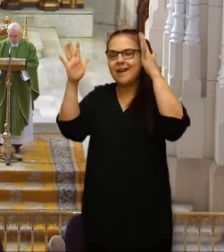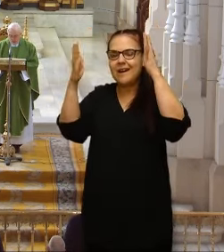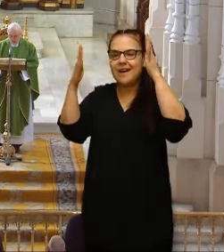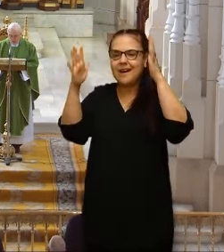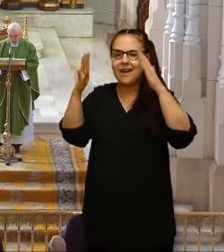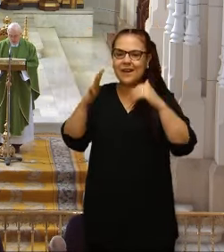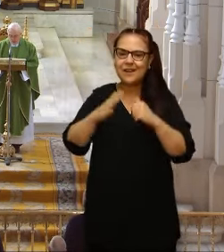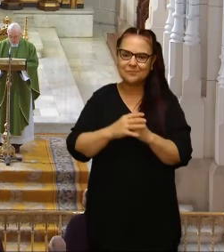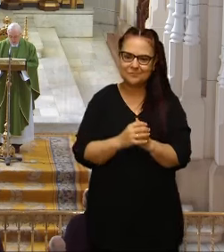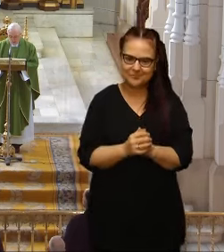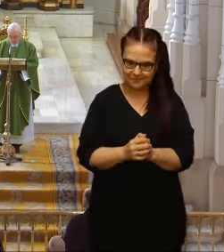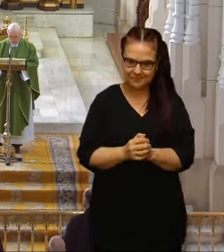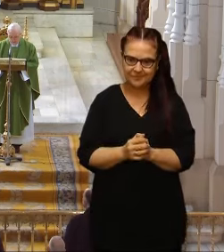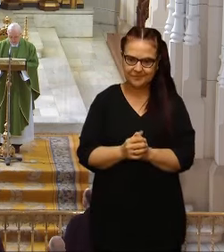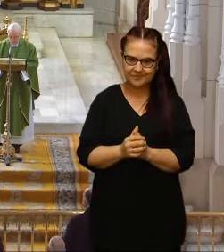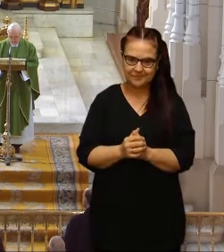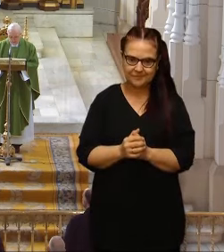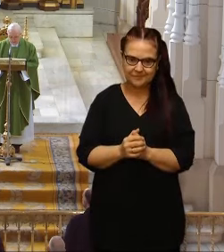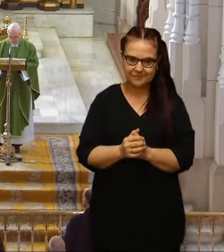aleluya.